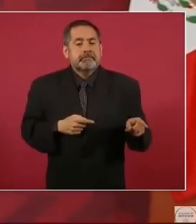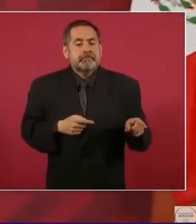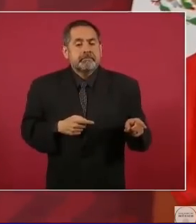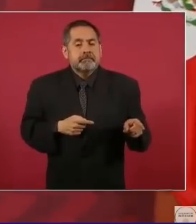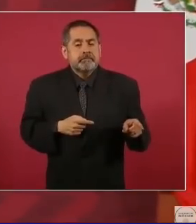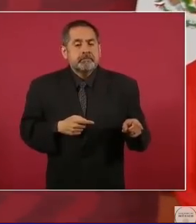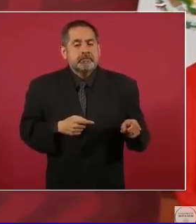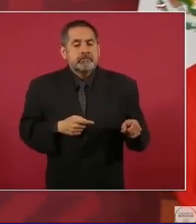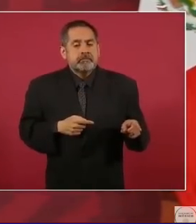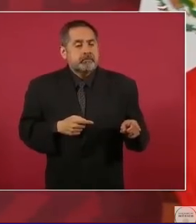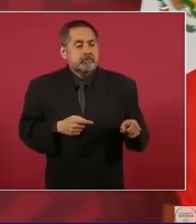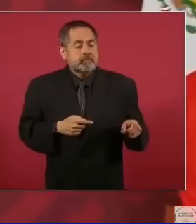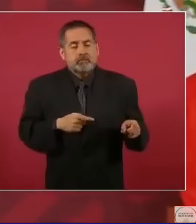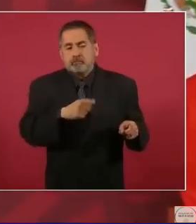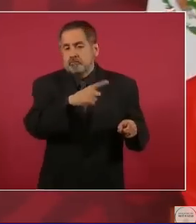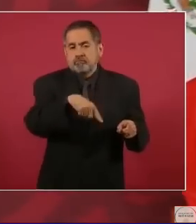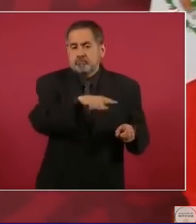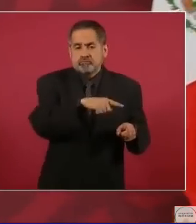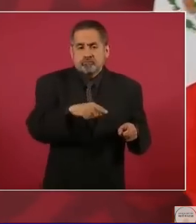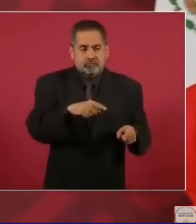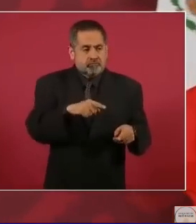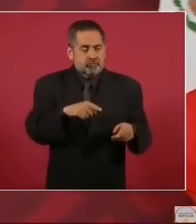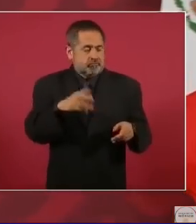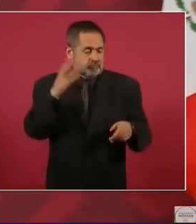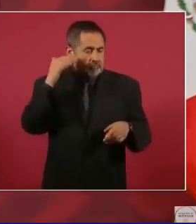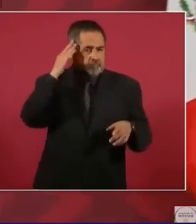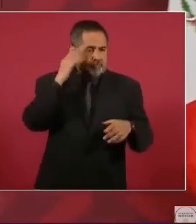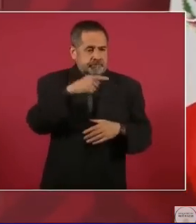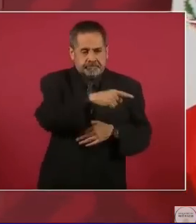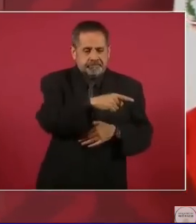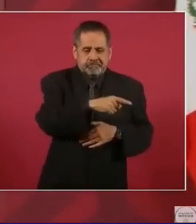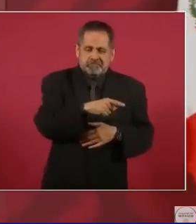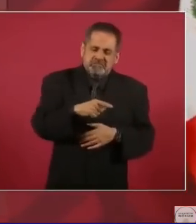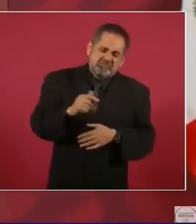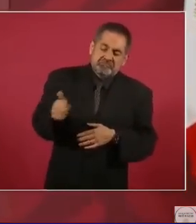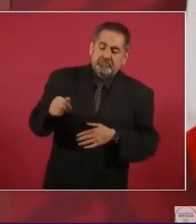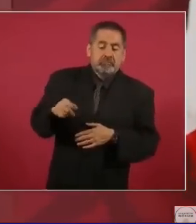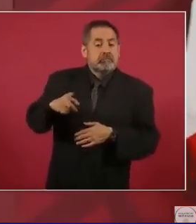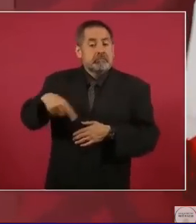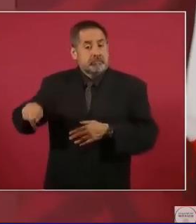muchos trabajadores de la aviación